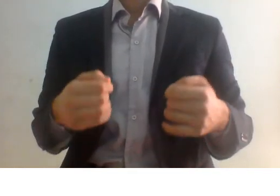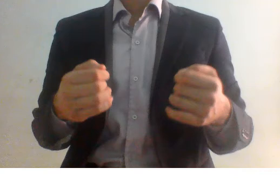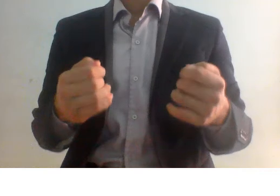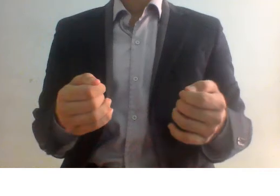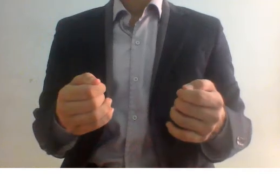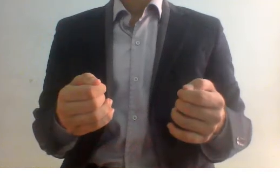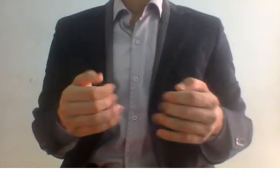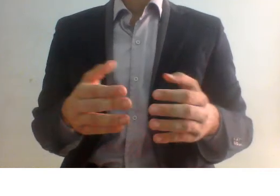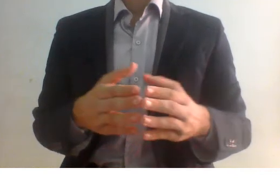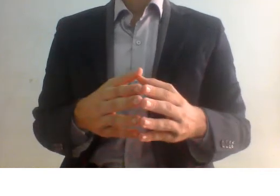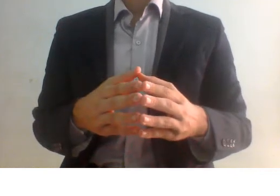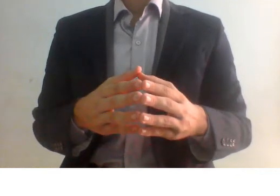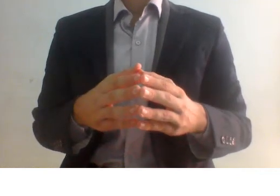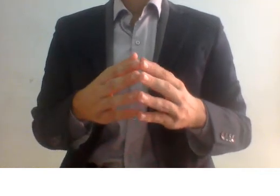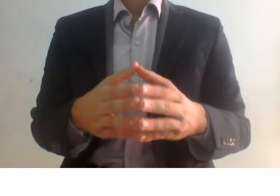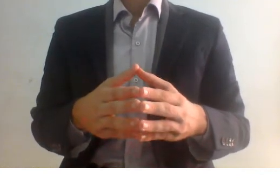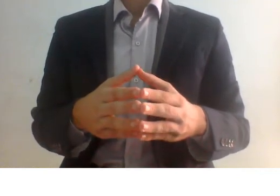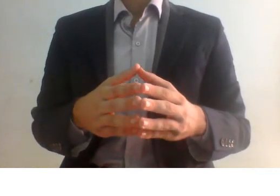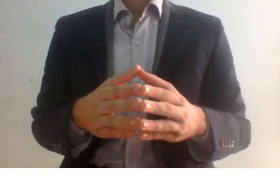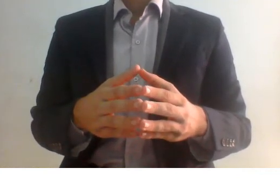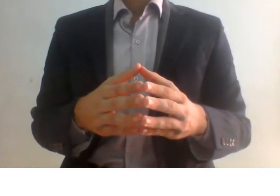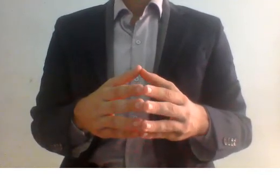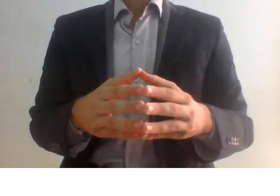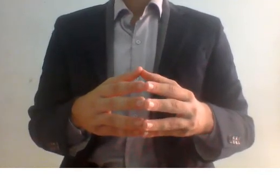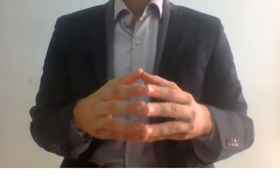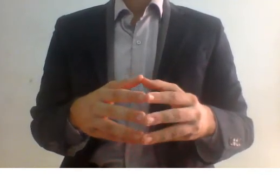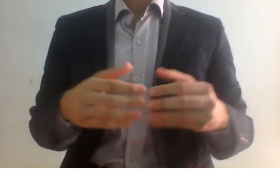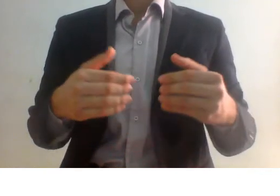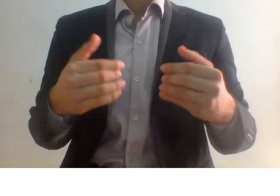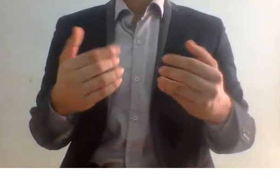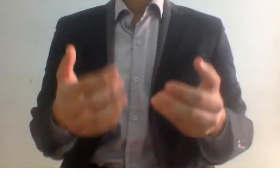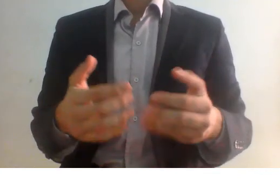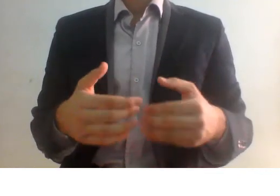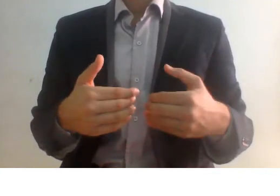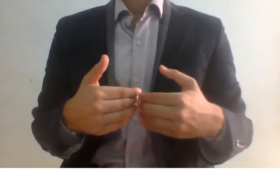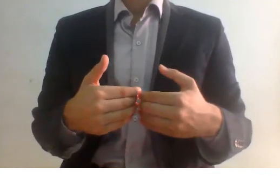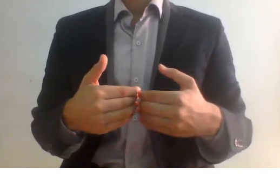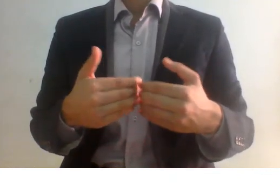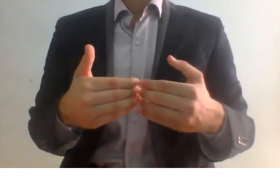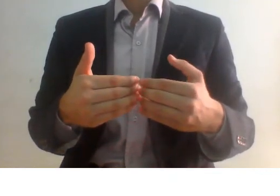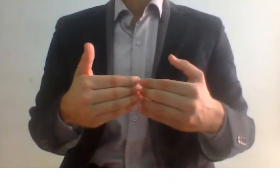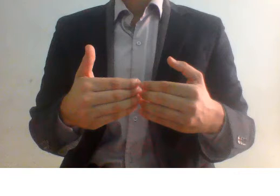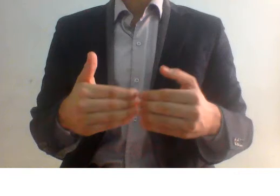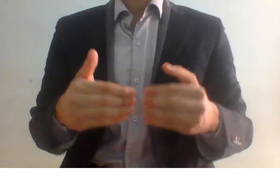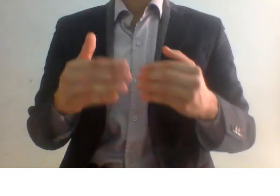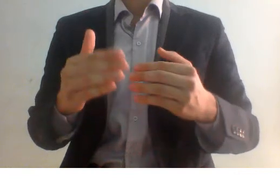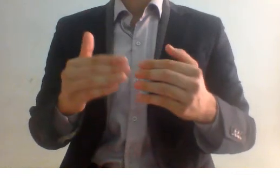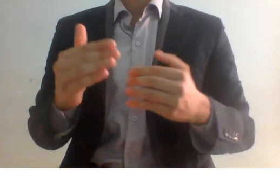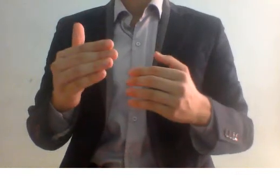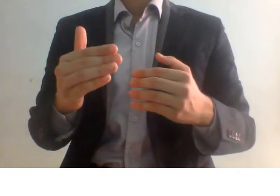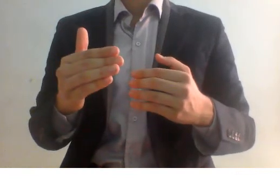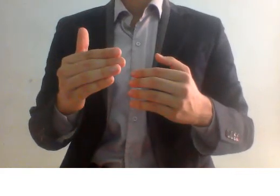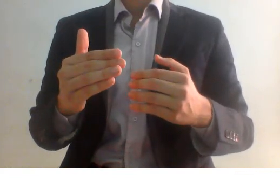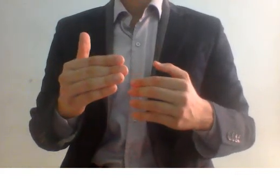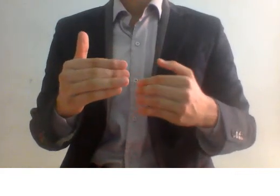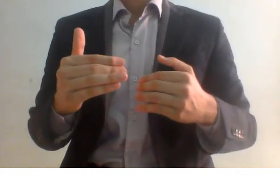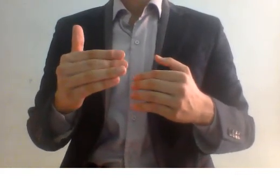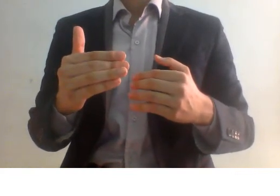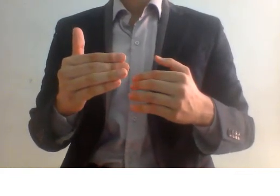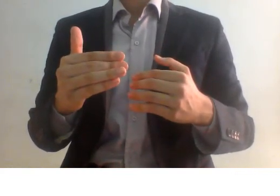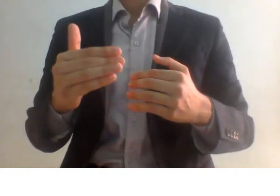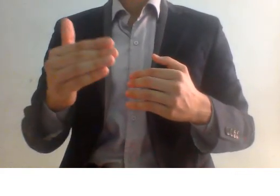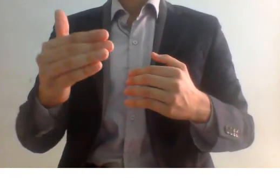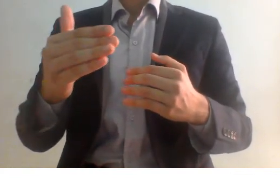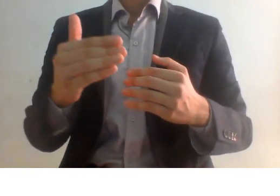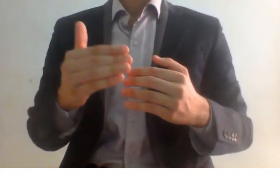les vienen a dar en la torre, en que ya no se les condona impuestos, en que el outsourcing tiene que ser regulado o eliminado, y que además de esto se eliminan las factureras para que